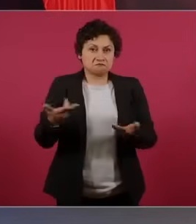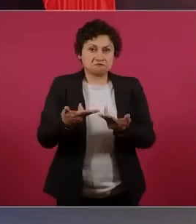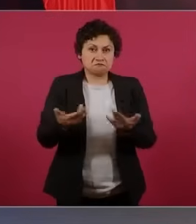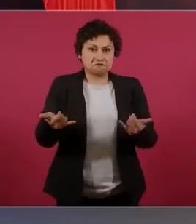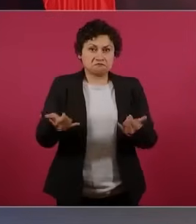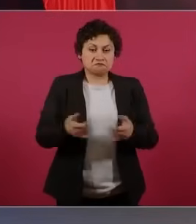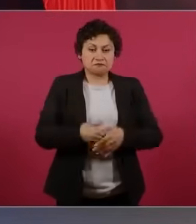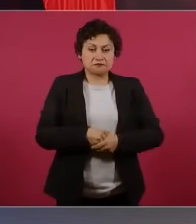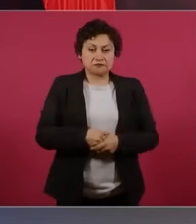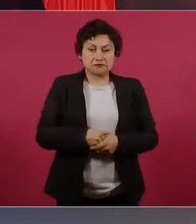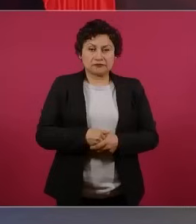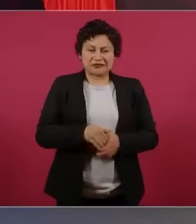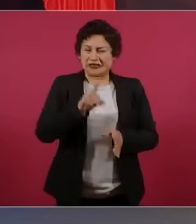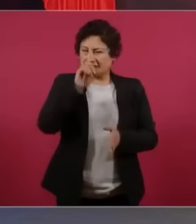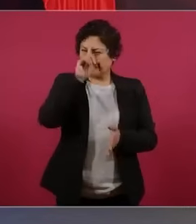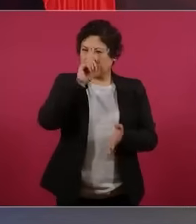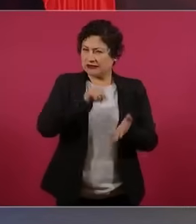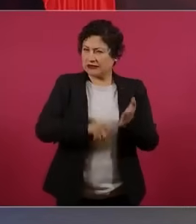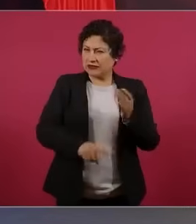Creo que uno